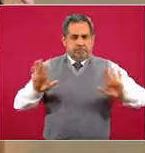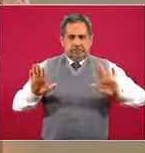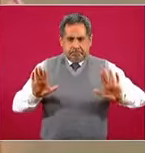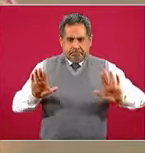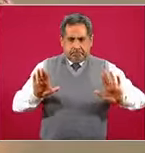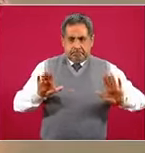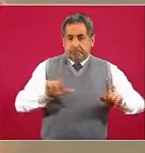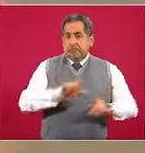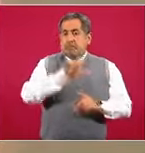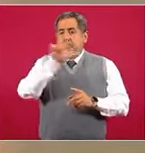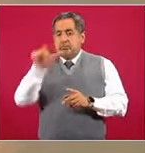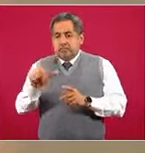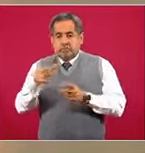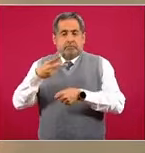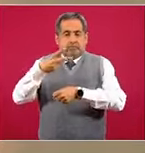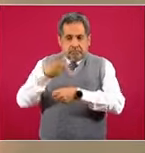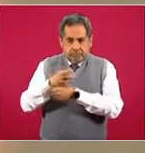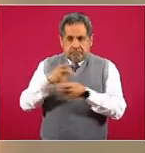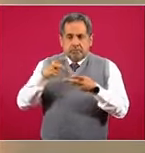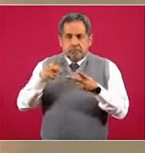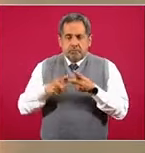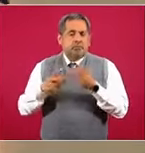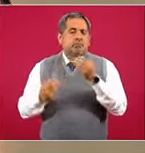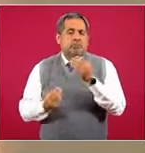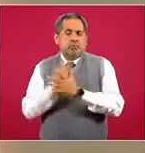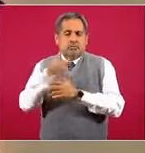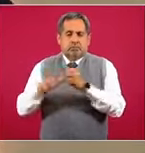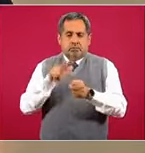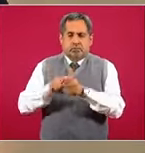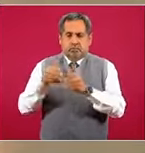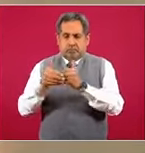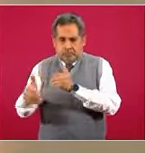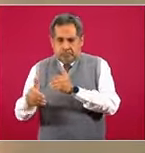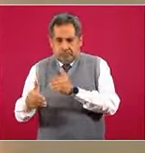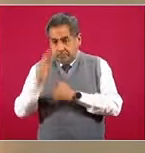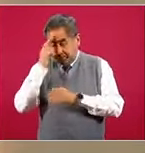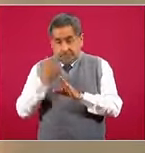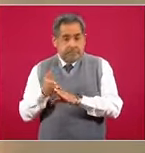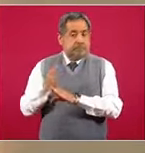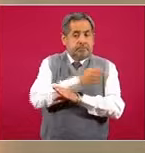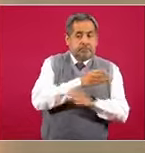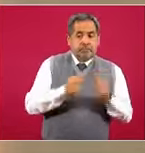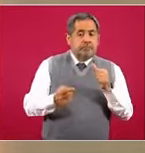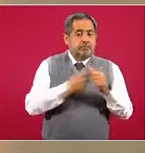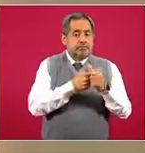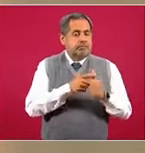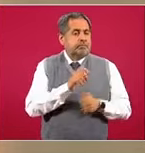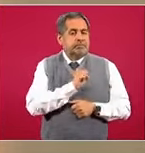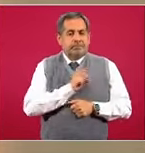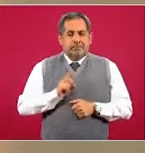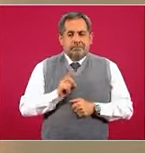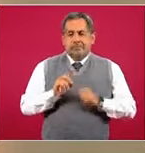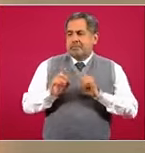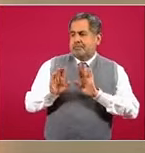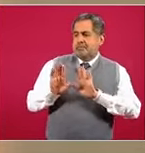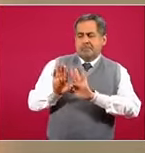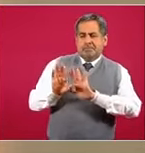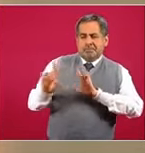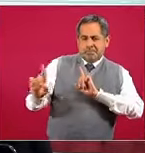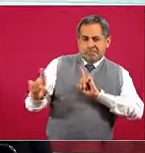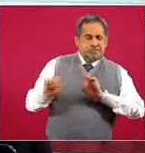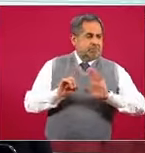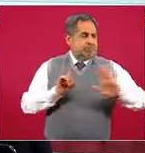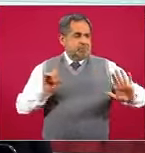jornada nacional de sana distancia, en el que todo el país estuvo con actividades sociales y económicas